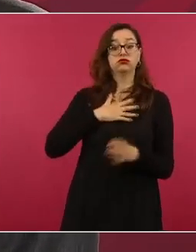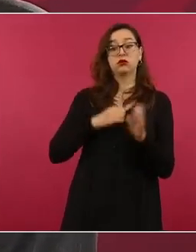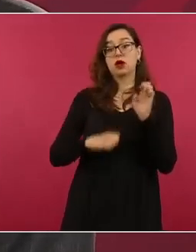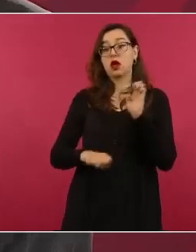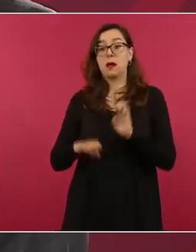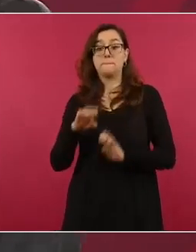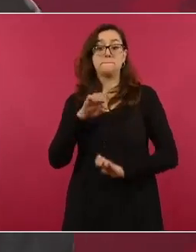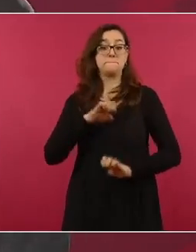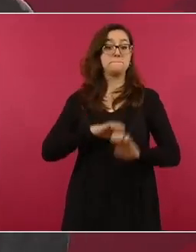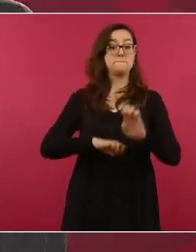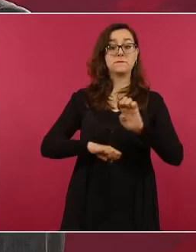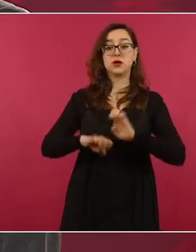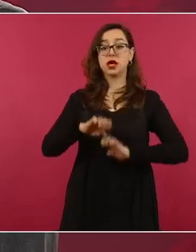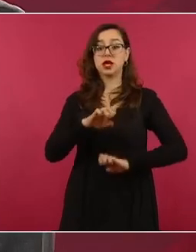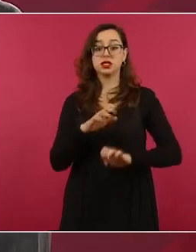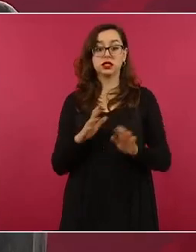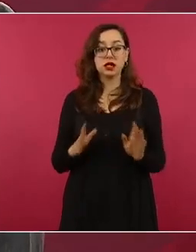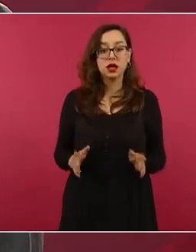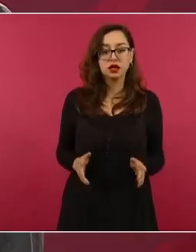y